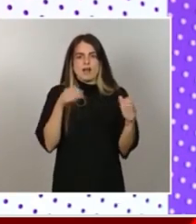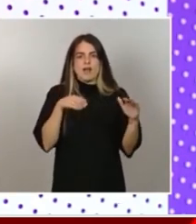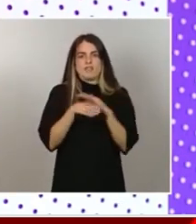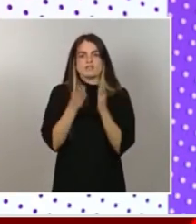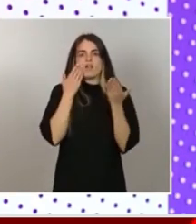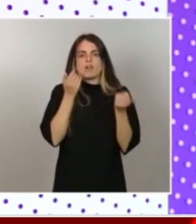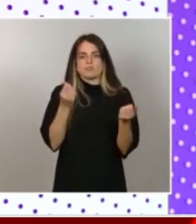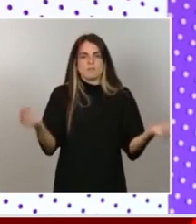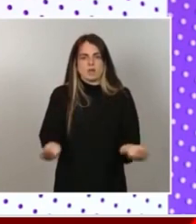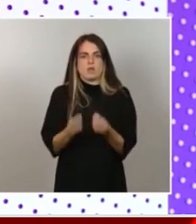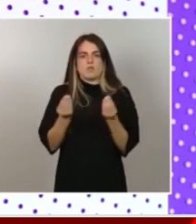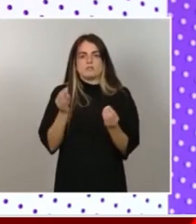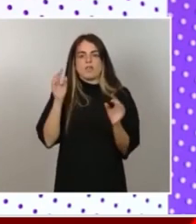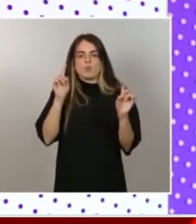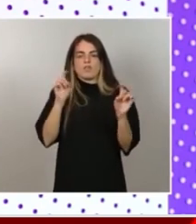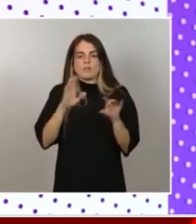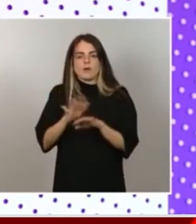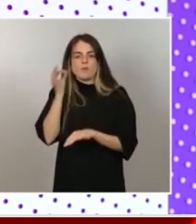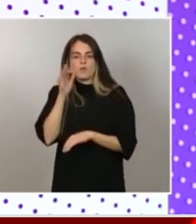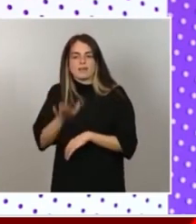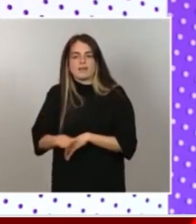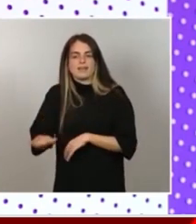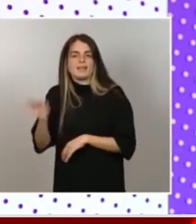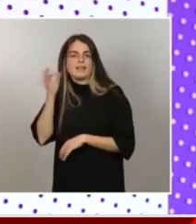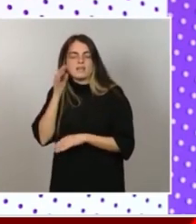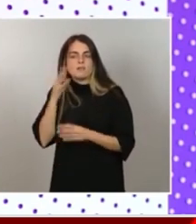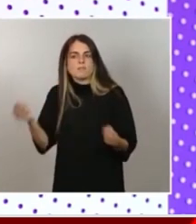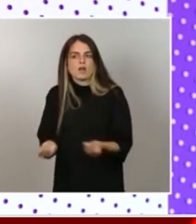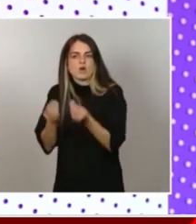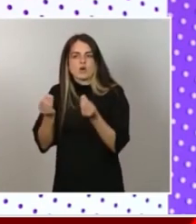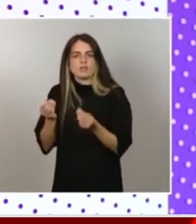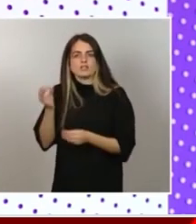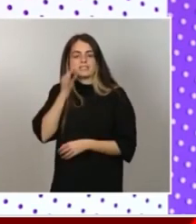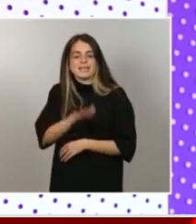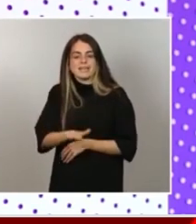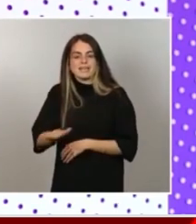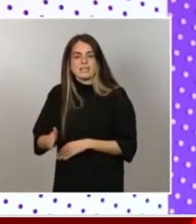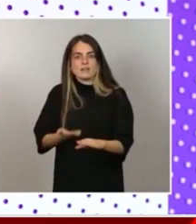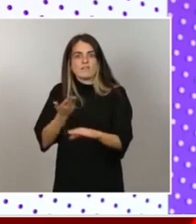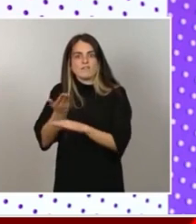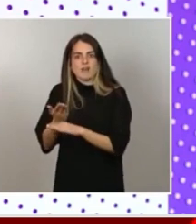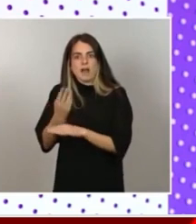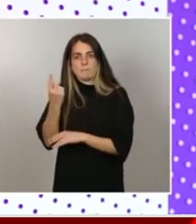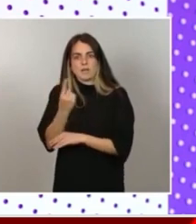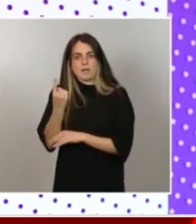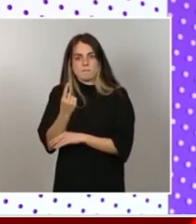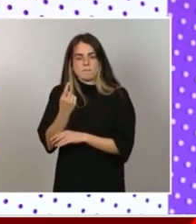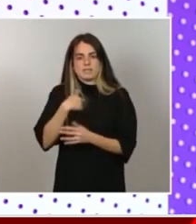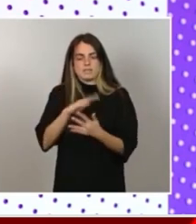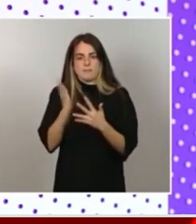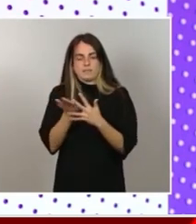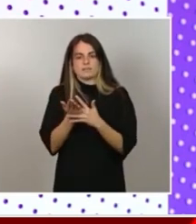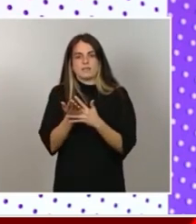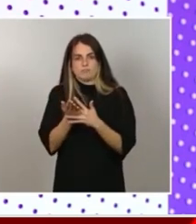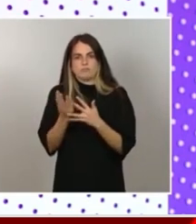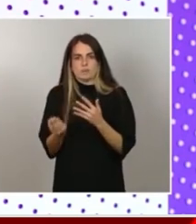pero lógicamente la independencia en este caso de muchos jueces y que tienen que llevar a cabo, como estamos viendo ahora con la ley